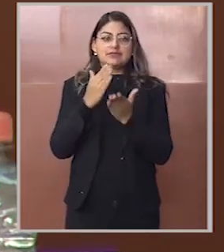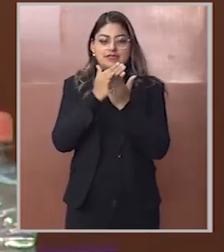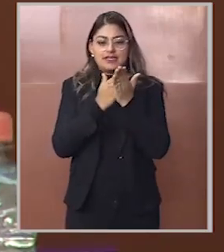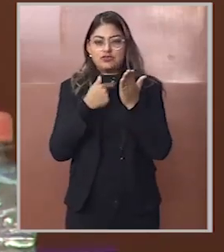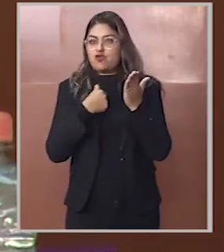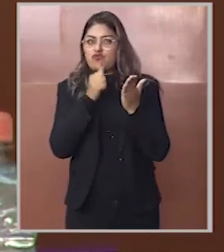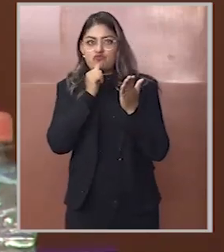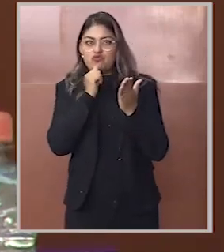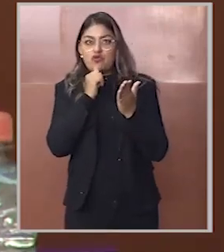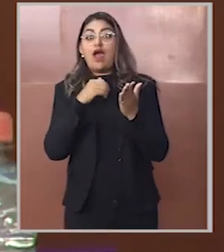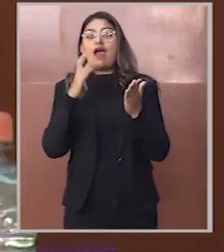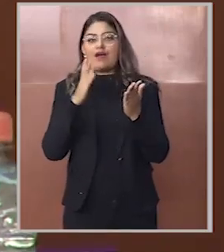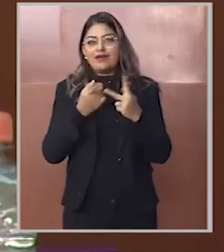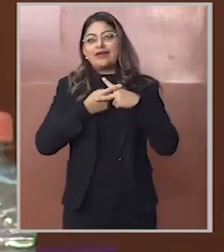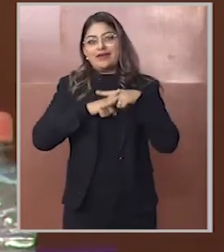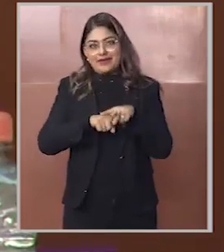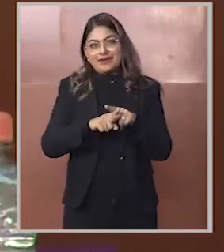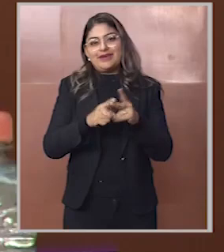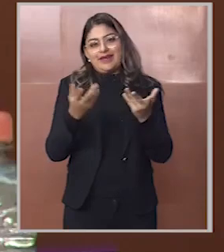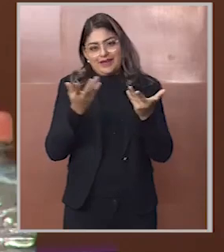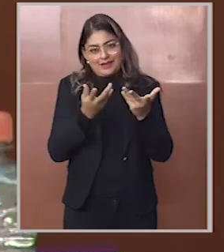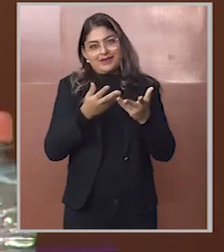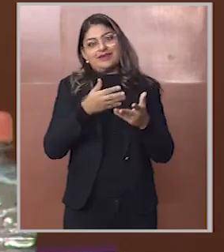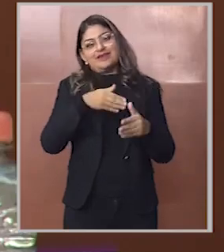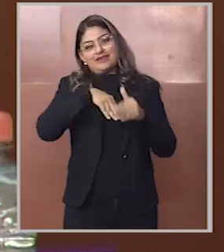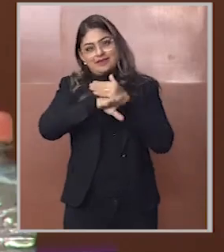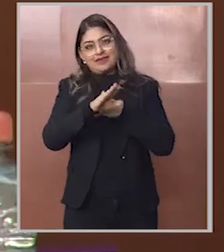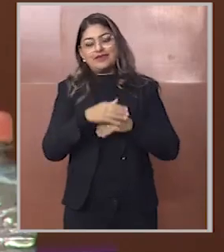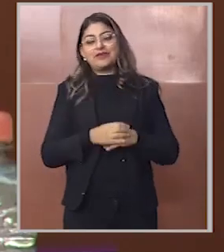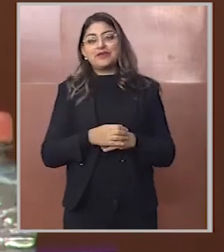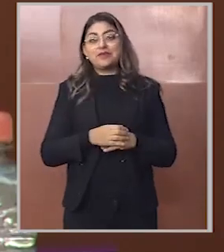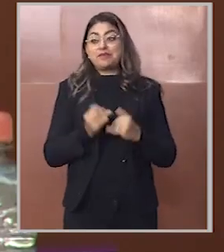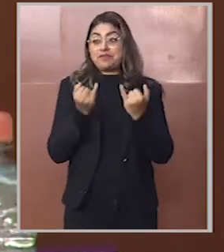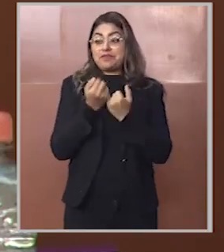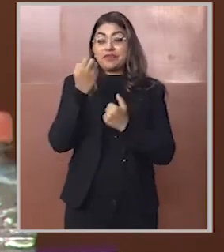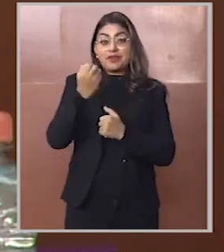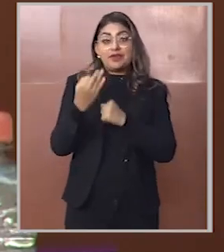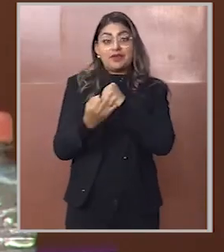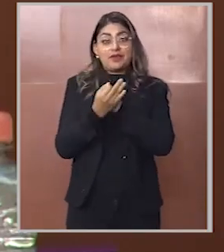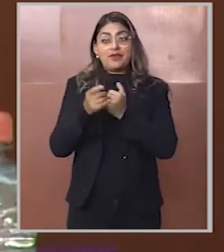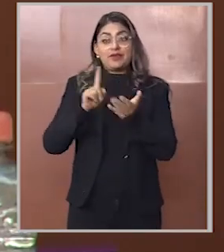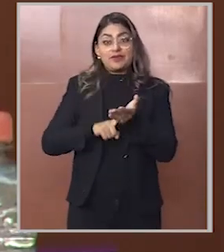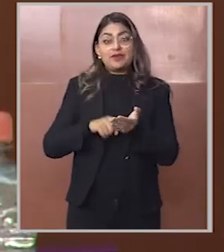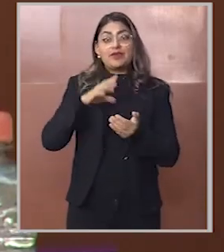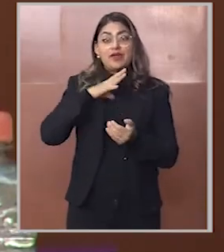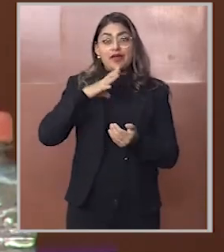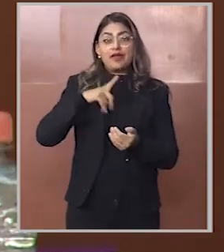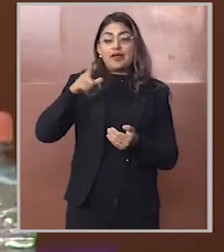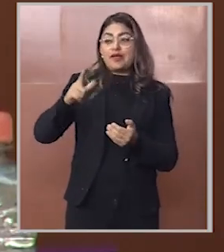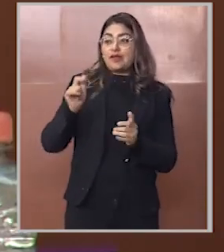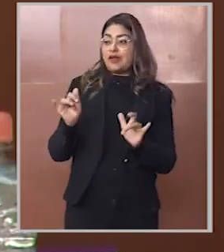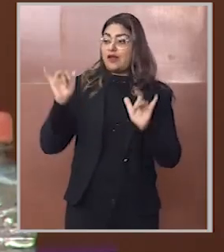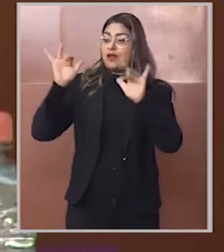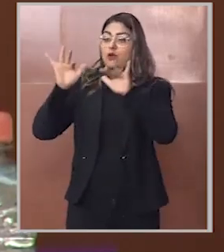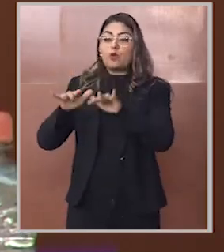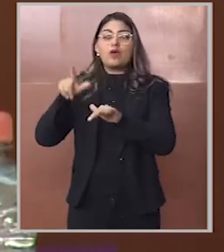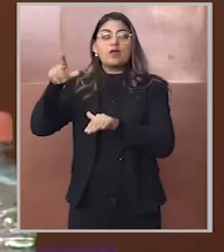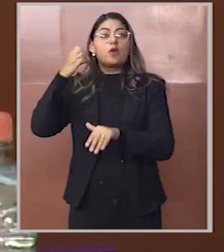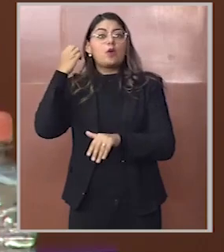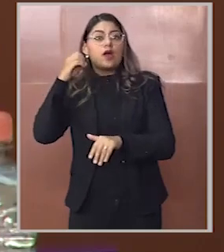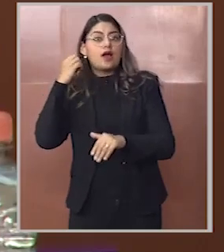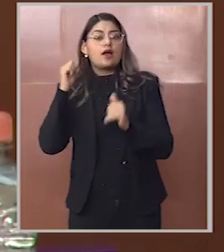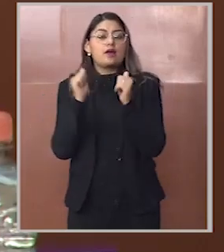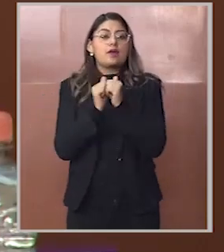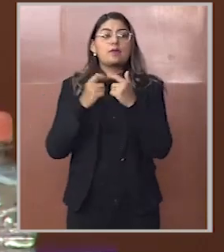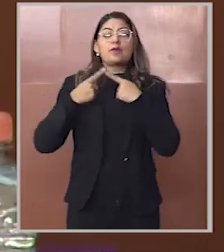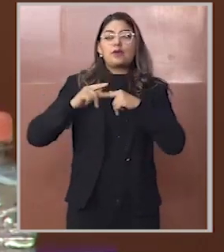esto se sumó a las grandes aportaciones que Se realizaron en el encuentro en Oaxaca realizamos un encuentro con autoridades ya se mencionaron y